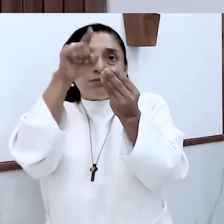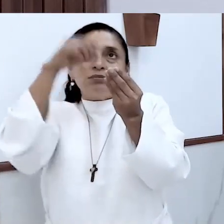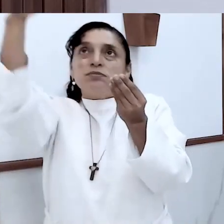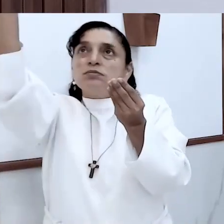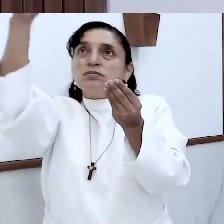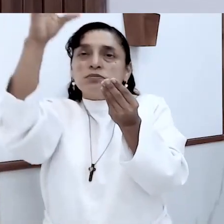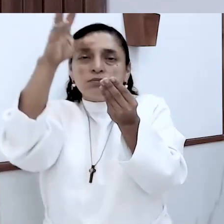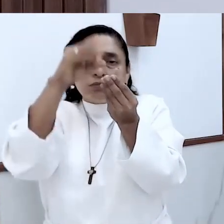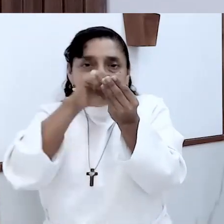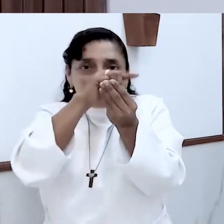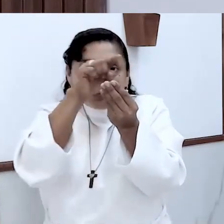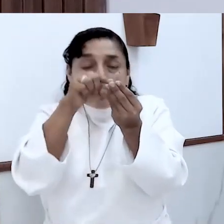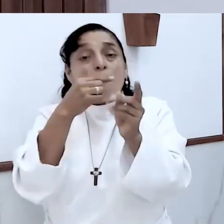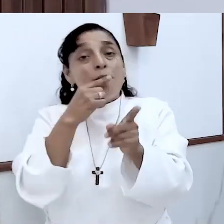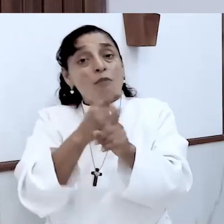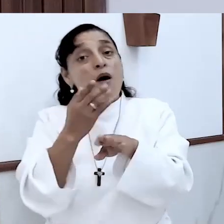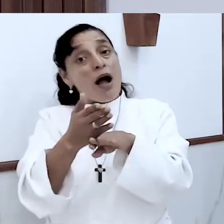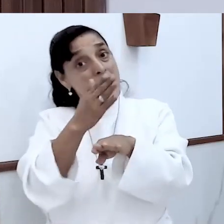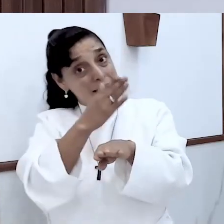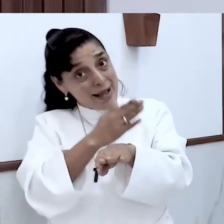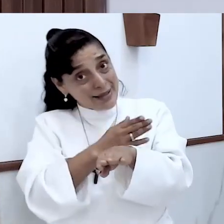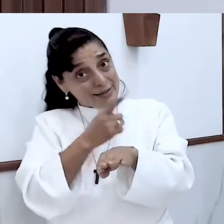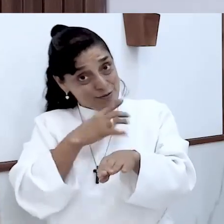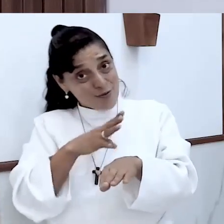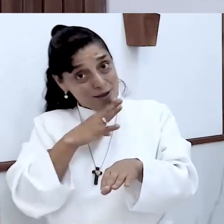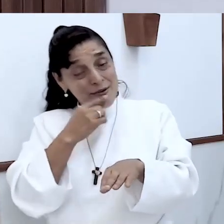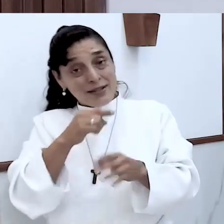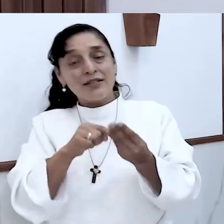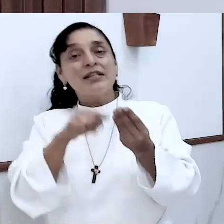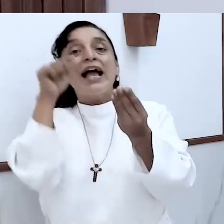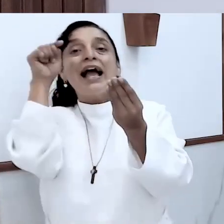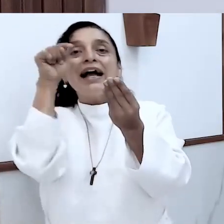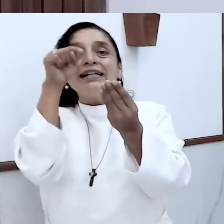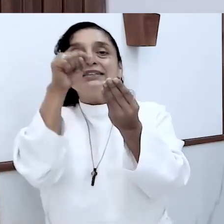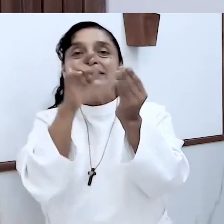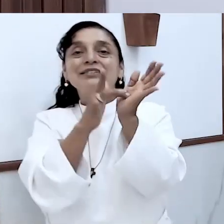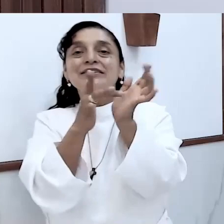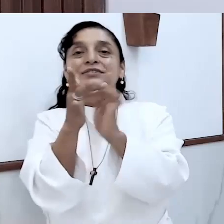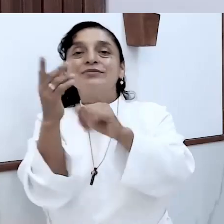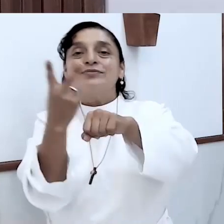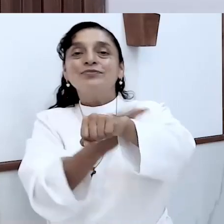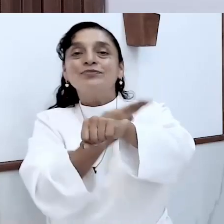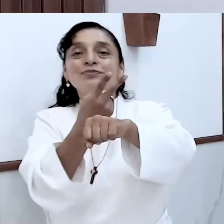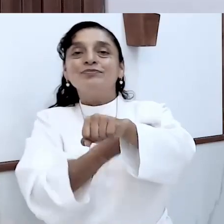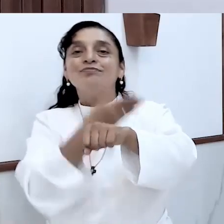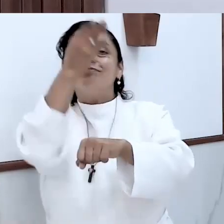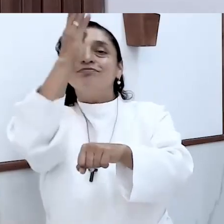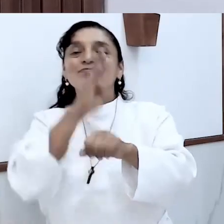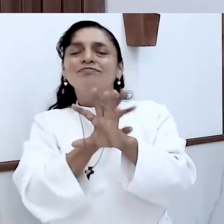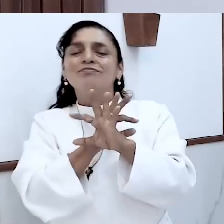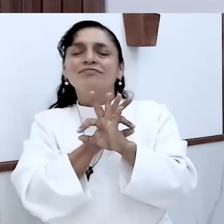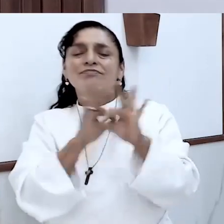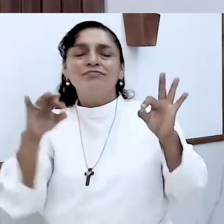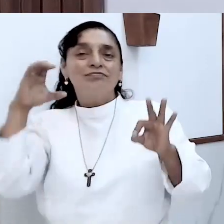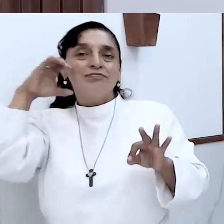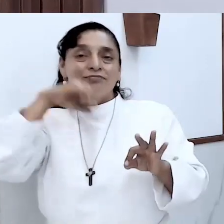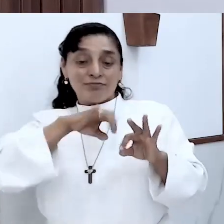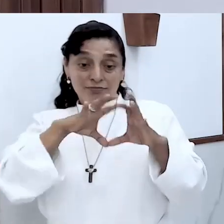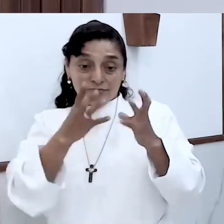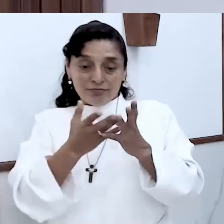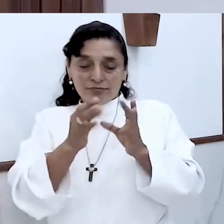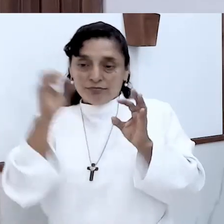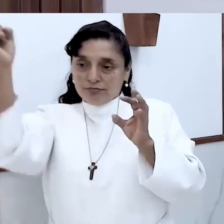nosotros, antes de la comunión, ¿qué decimos? Este es el Cordero de Dios, que quita el pecado del